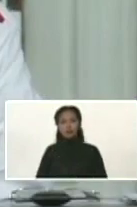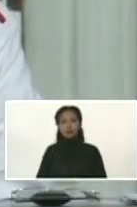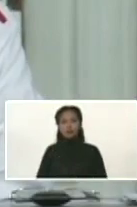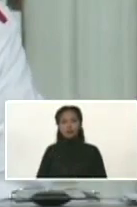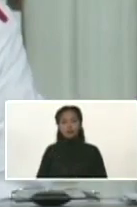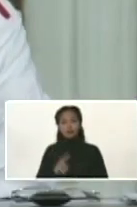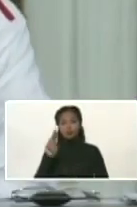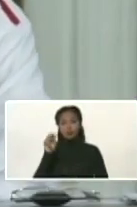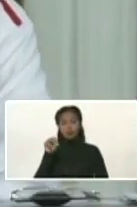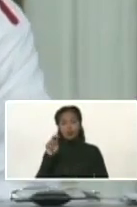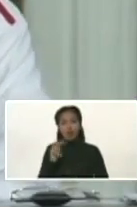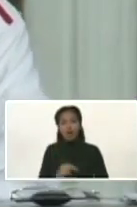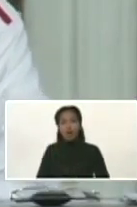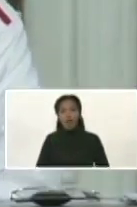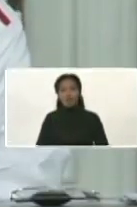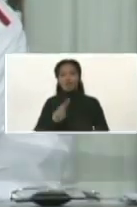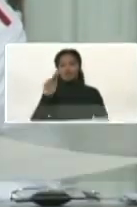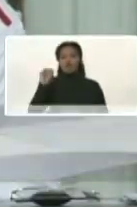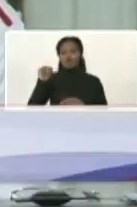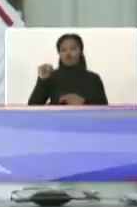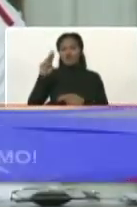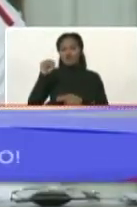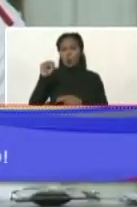Nunca. Ni se la ganarían.